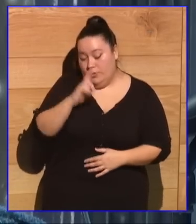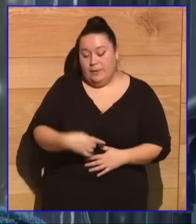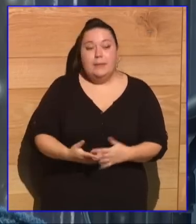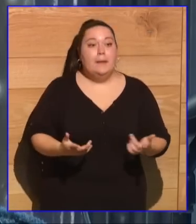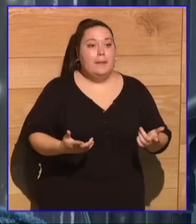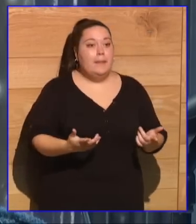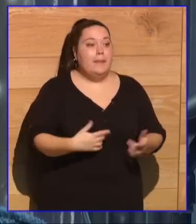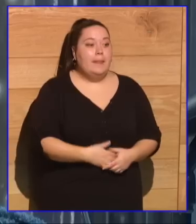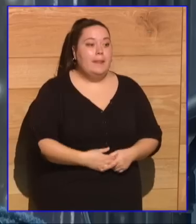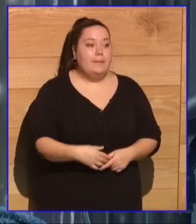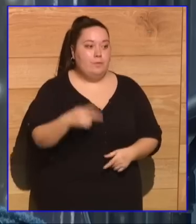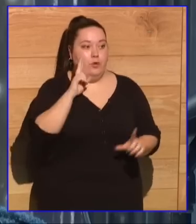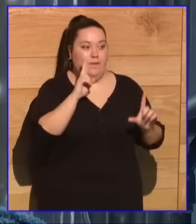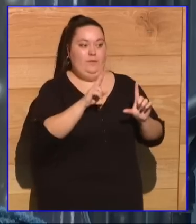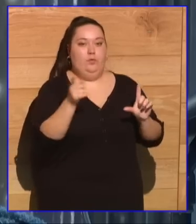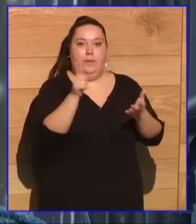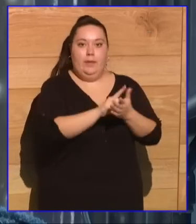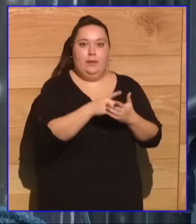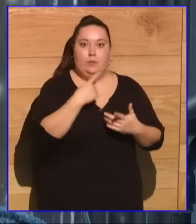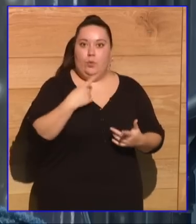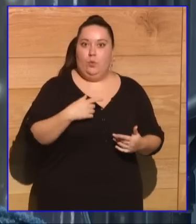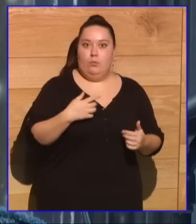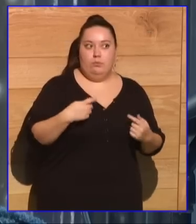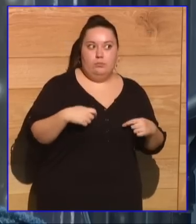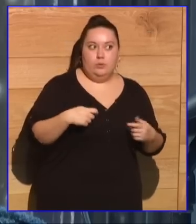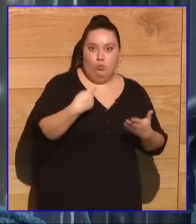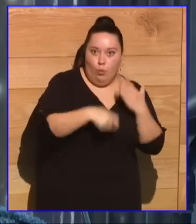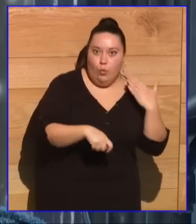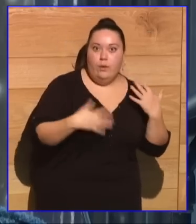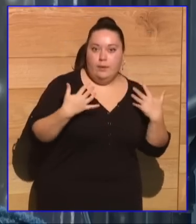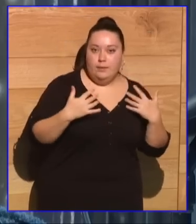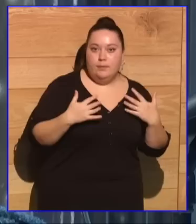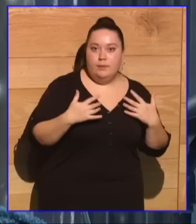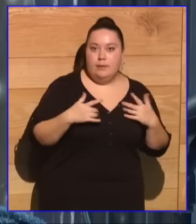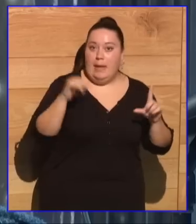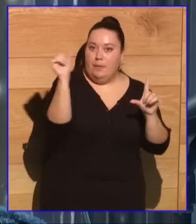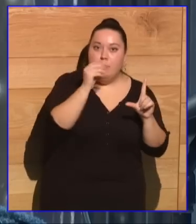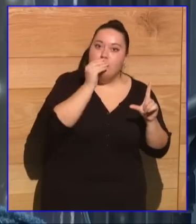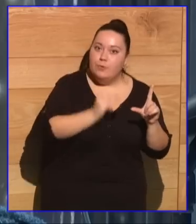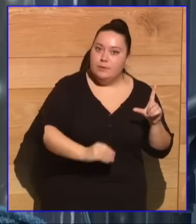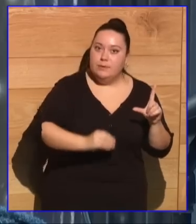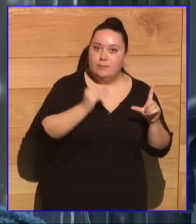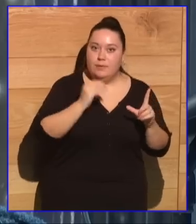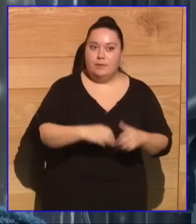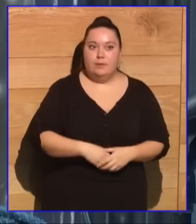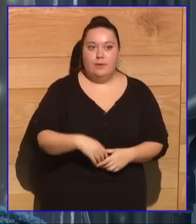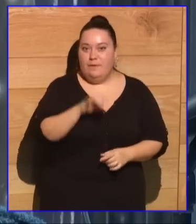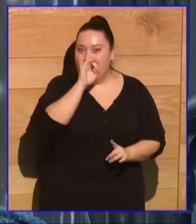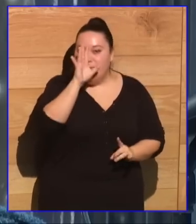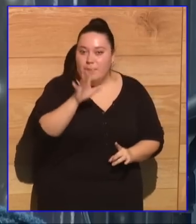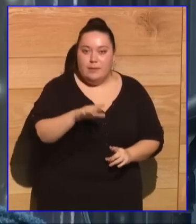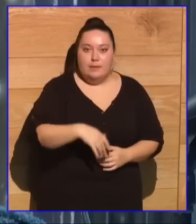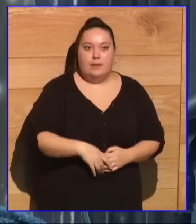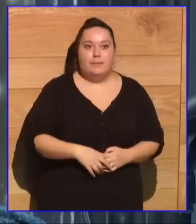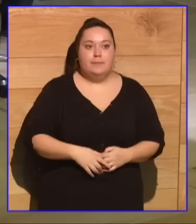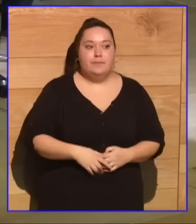Y la he vuelto a ver y he dicho, uy, esto es muy duro, ¿eh? Es muy duro. Y la peli es buenísima. Y me flipa. Y Mickey Rourke